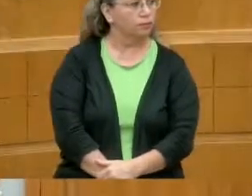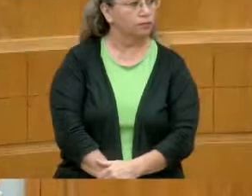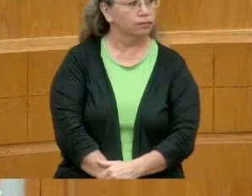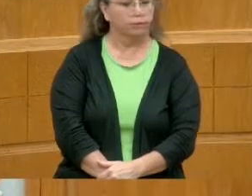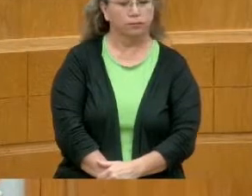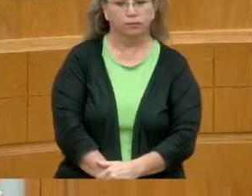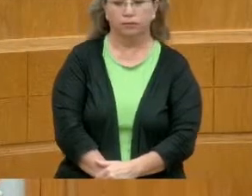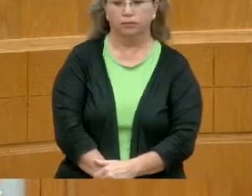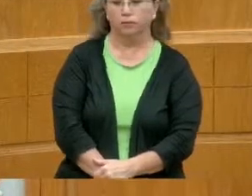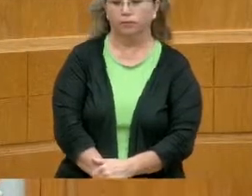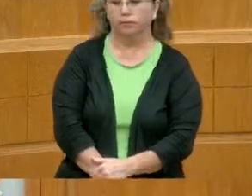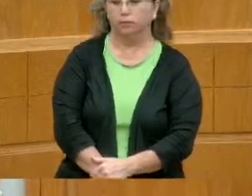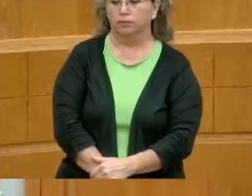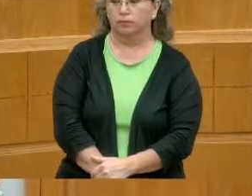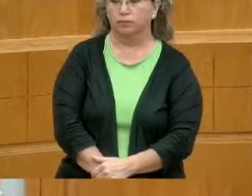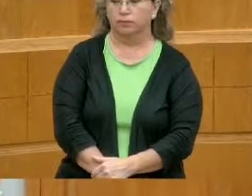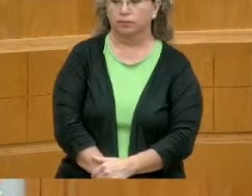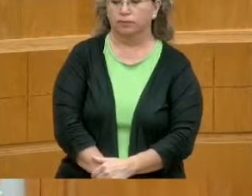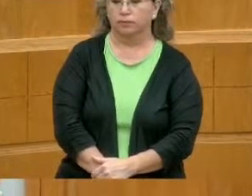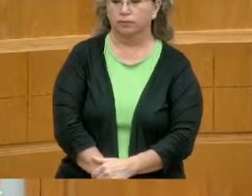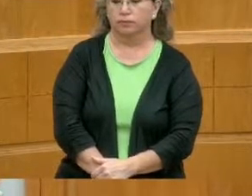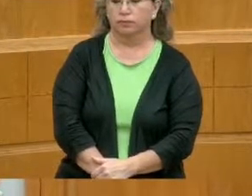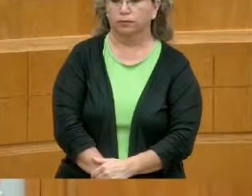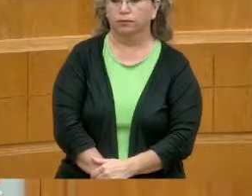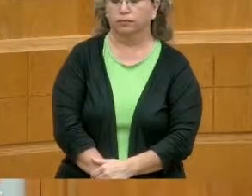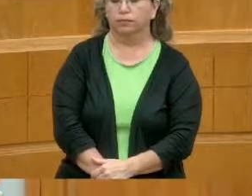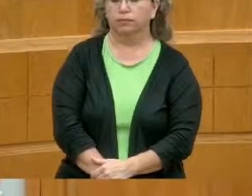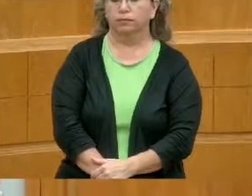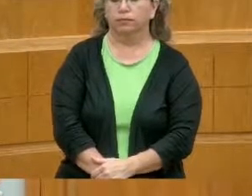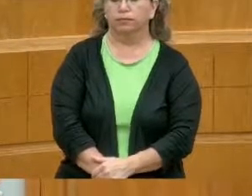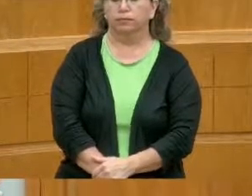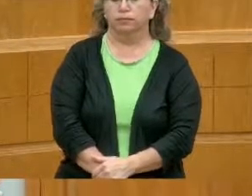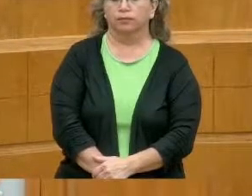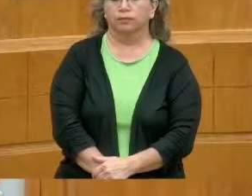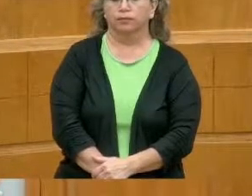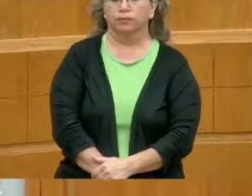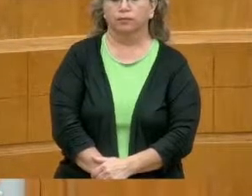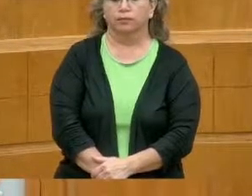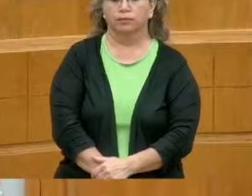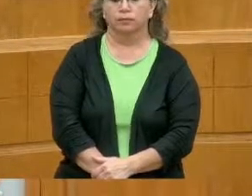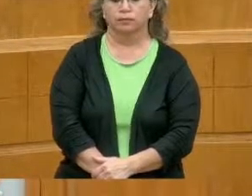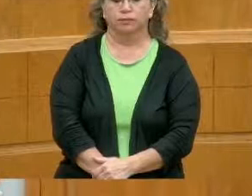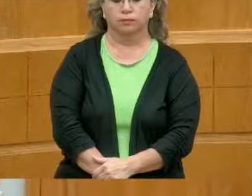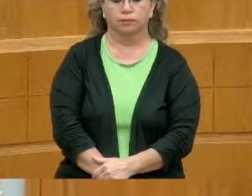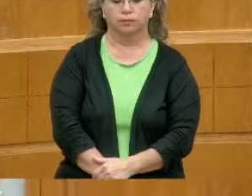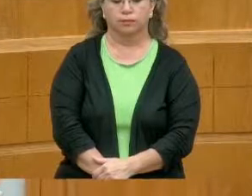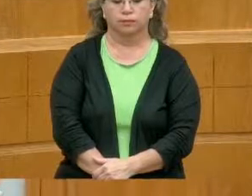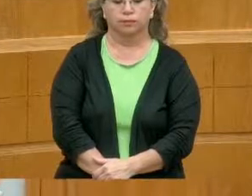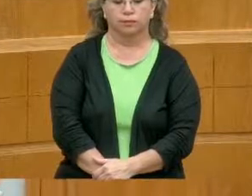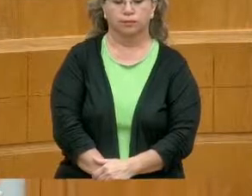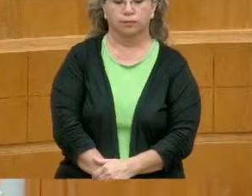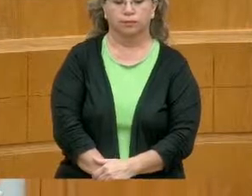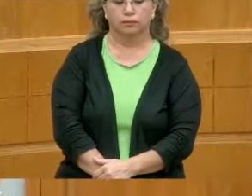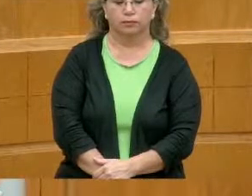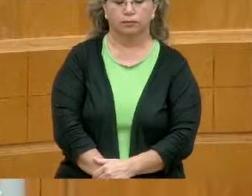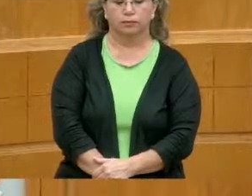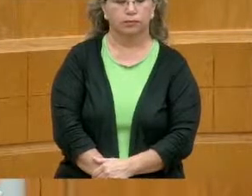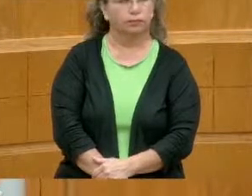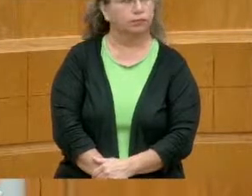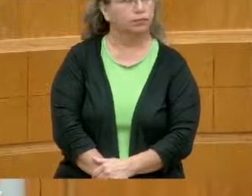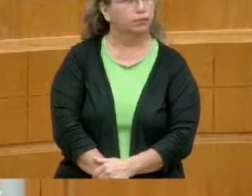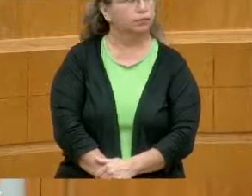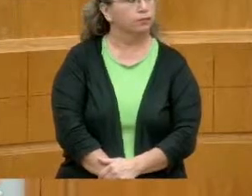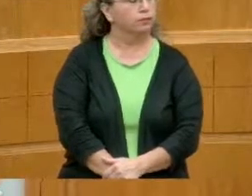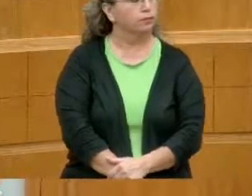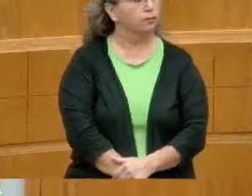Bárbara Canales me pidió explicar esta información. La juez va a emitir una orden judicial para reflejar las órdenes del gobernador. Los cambios